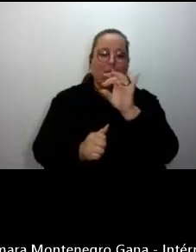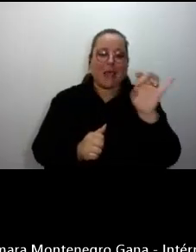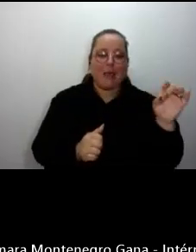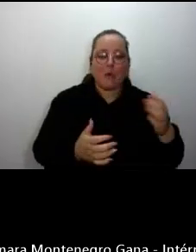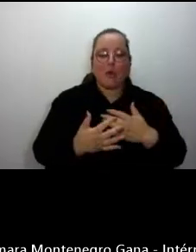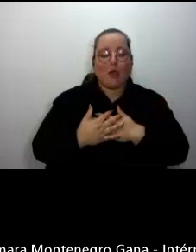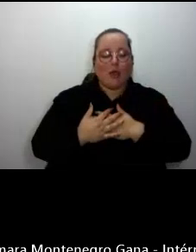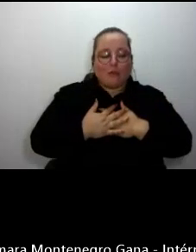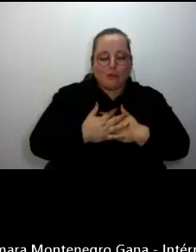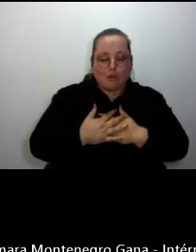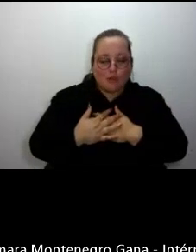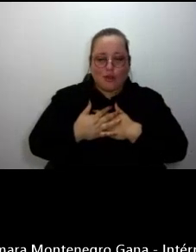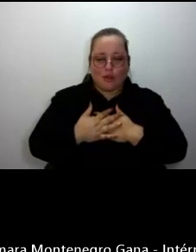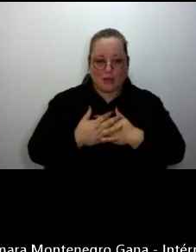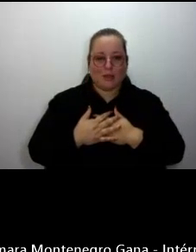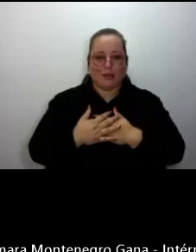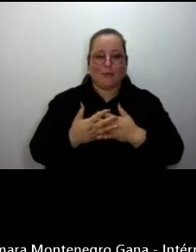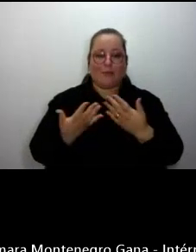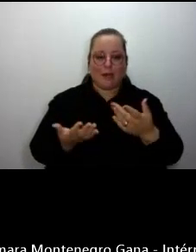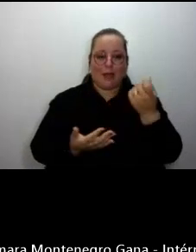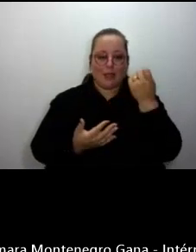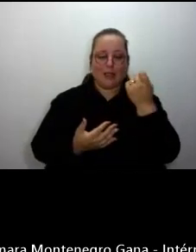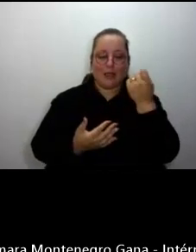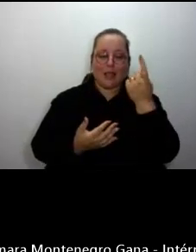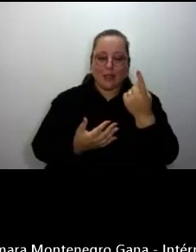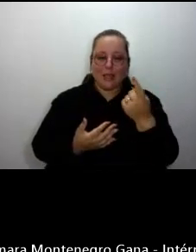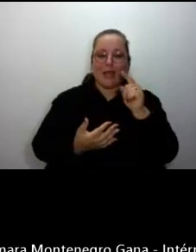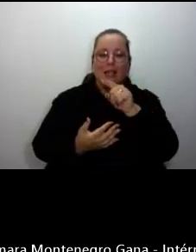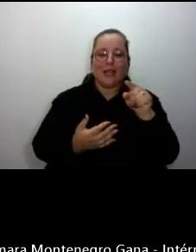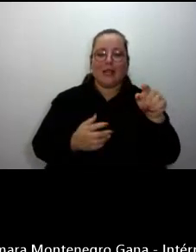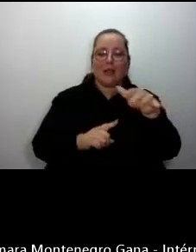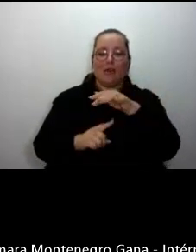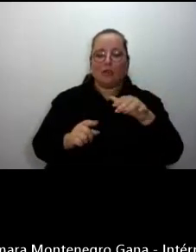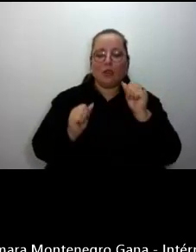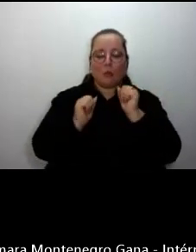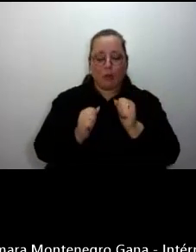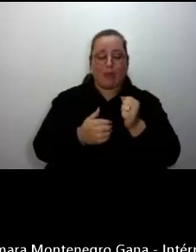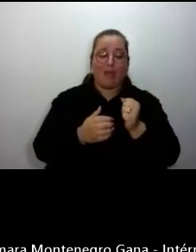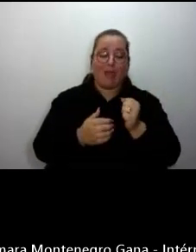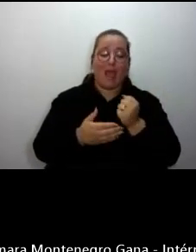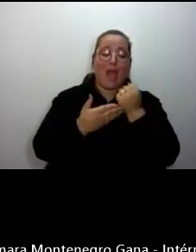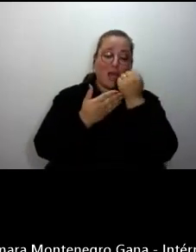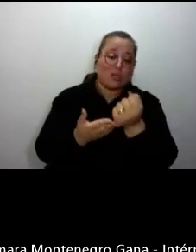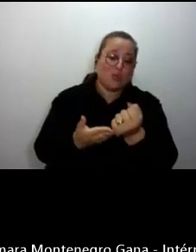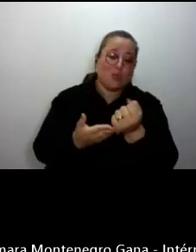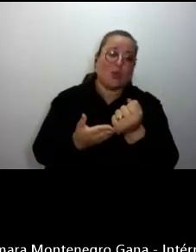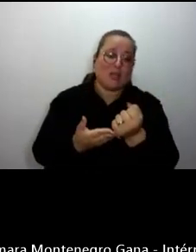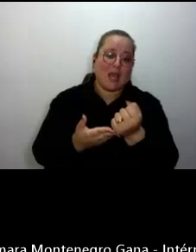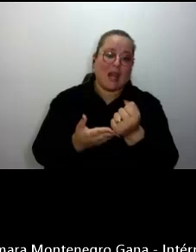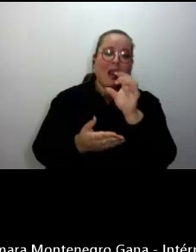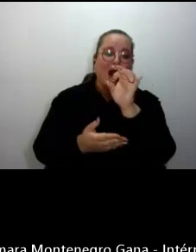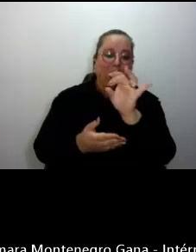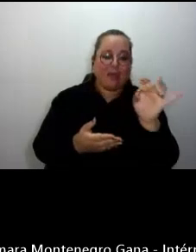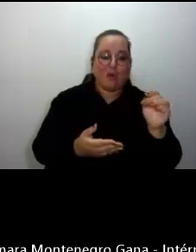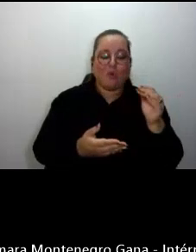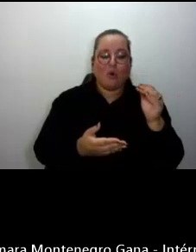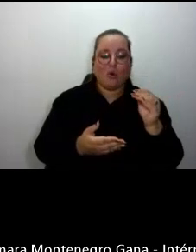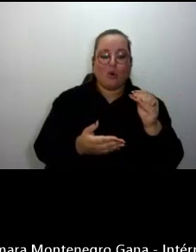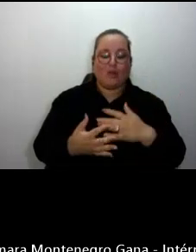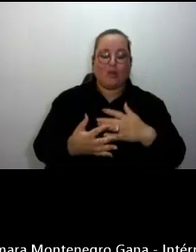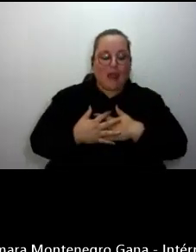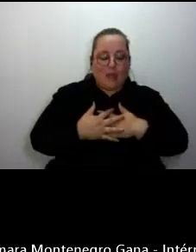individuales, teniendo esto presente, ¿verdad?, cómo el contexto puede contribuir en la manifestación de las